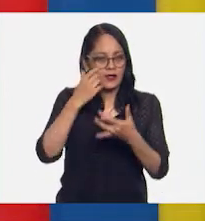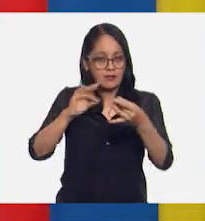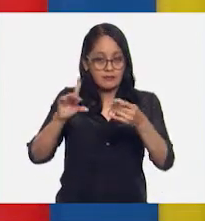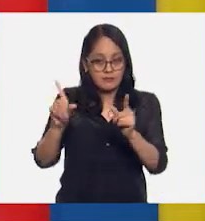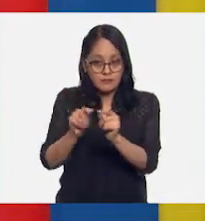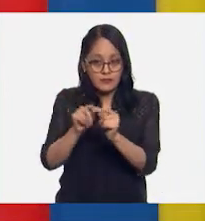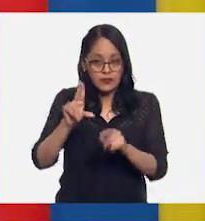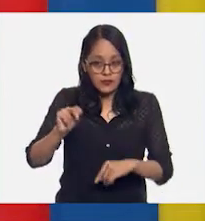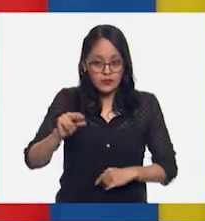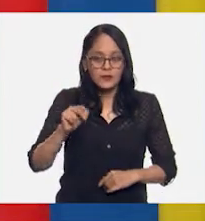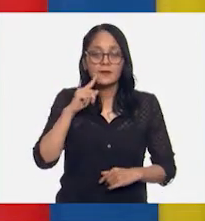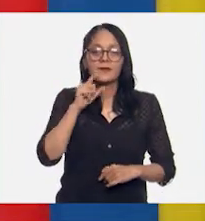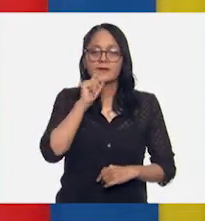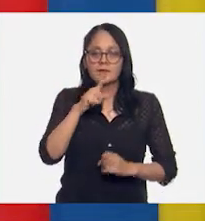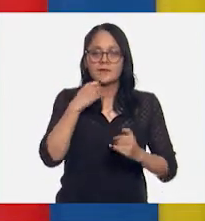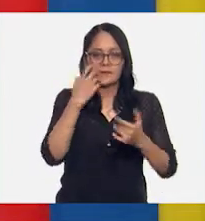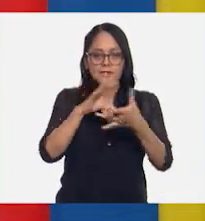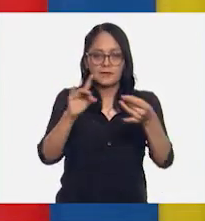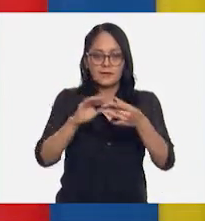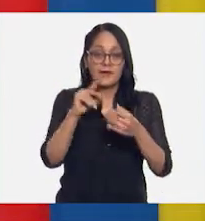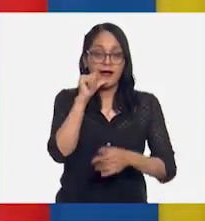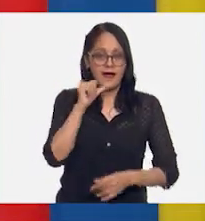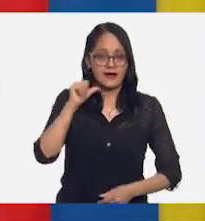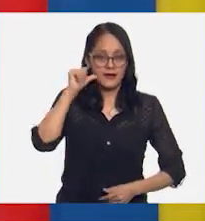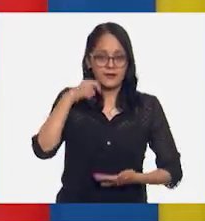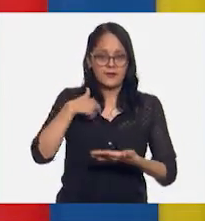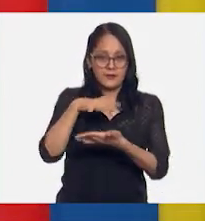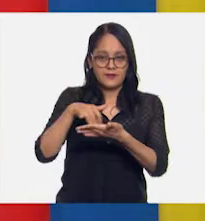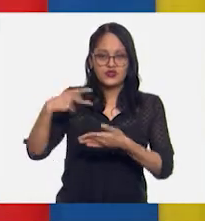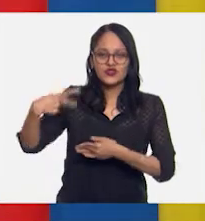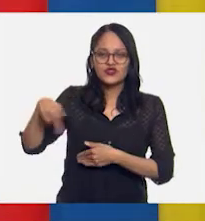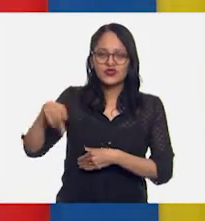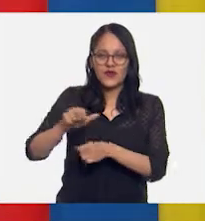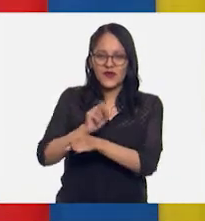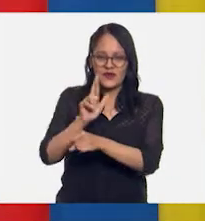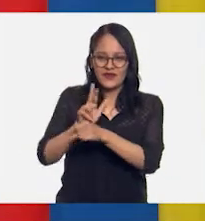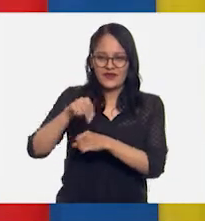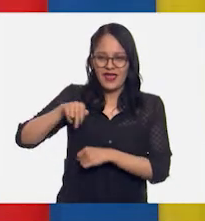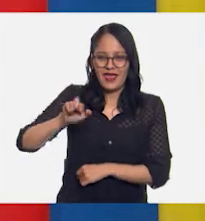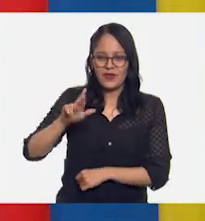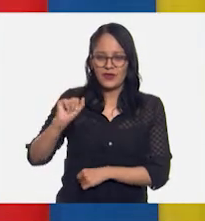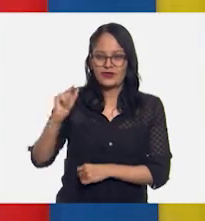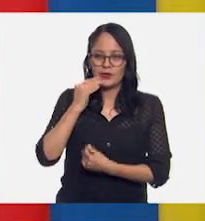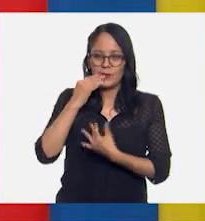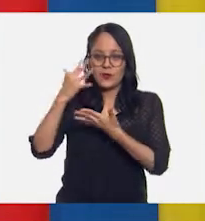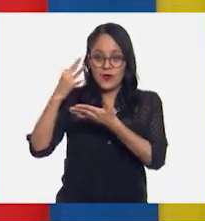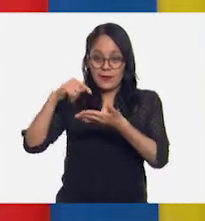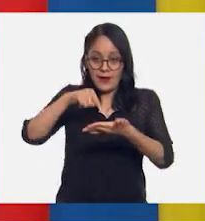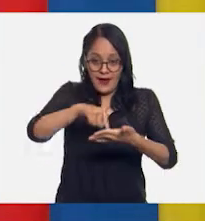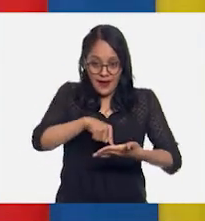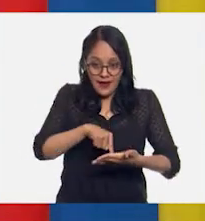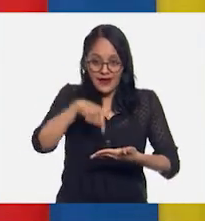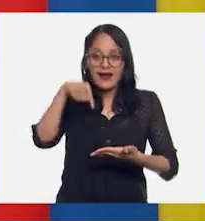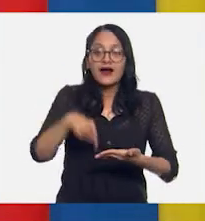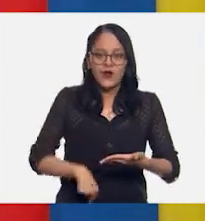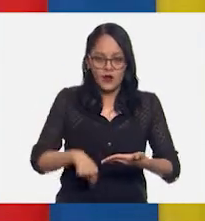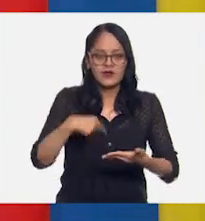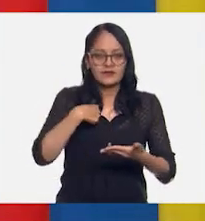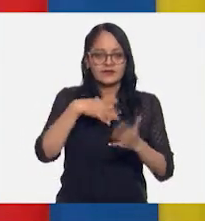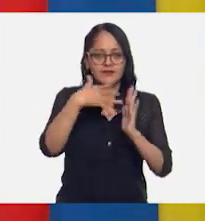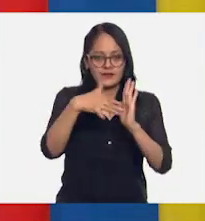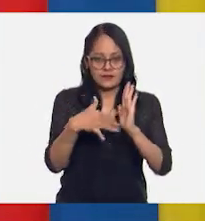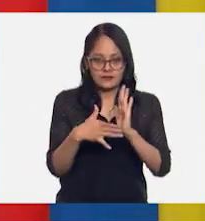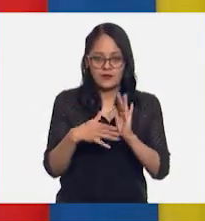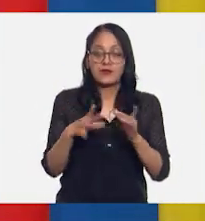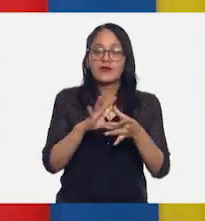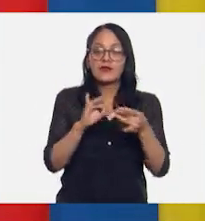sobre Neruda. También quería platicarles que ayer leí un poema suyo que me pareció muy adecuado para la clase de hoy y se titula Deber